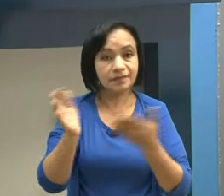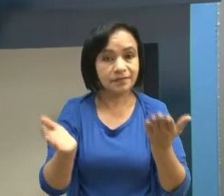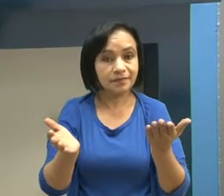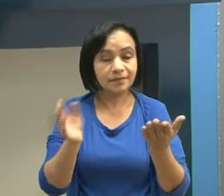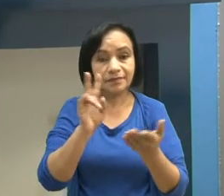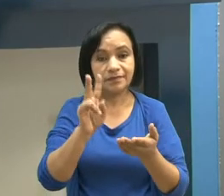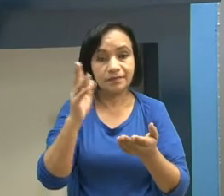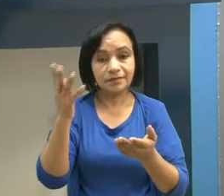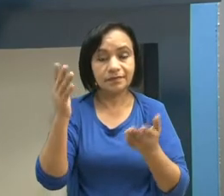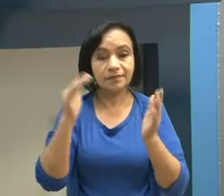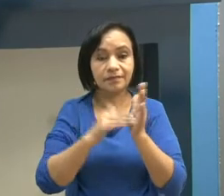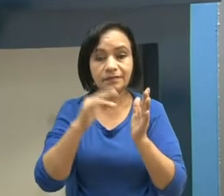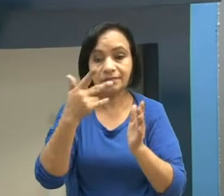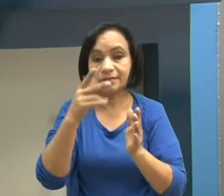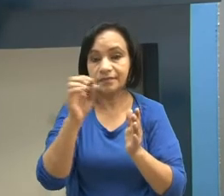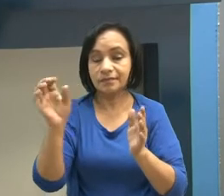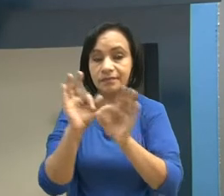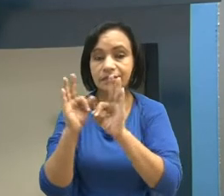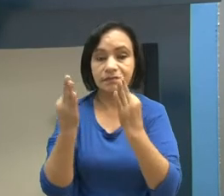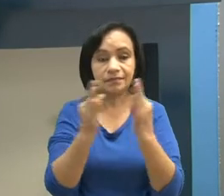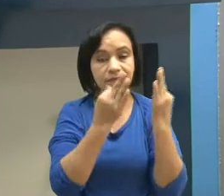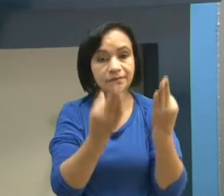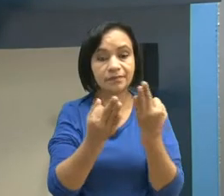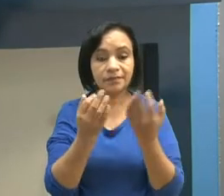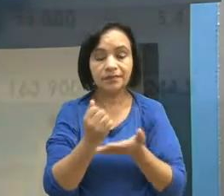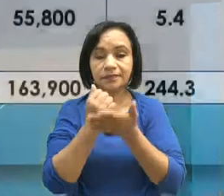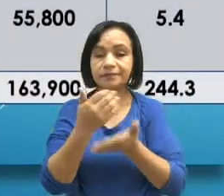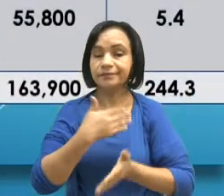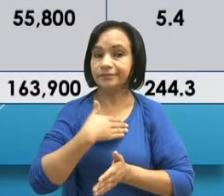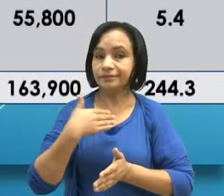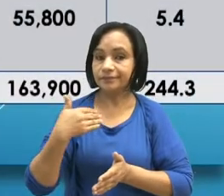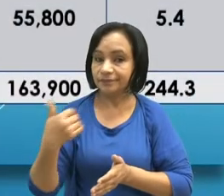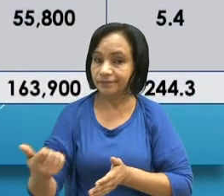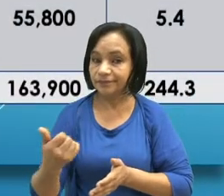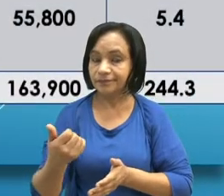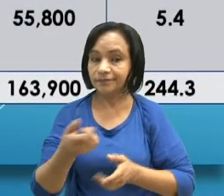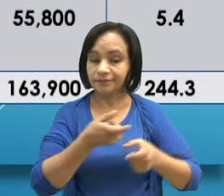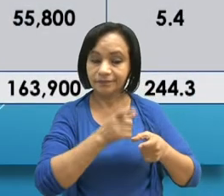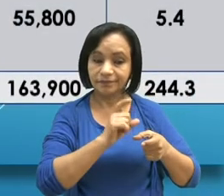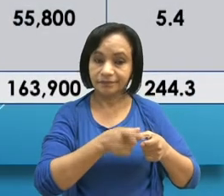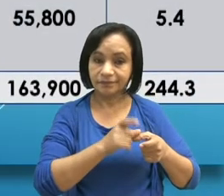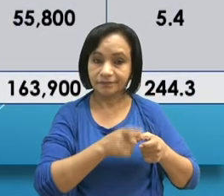de 29.800 familias que también se les mejoró el servicio alcantarillado sanitario o se les puso por primera